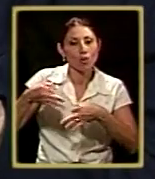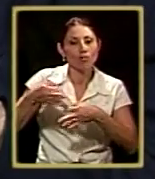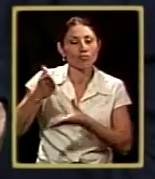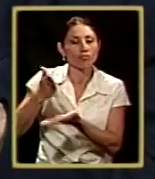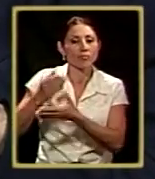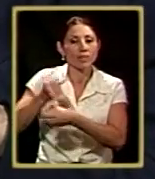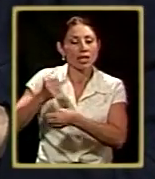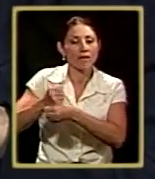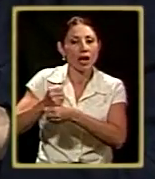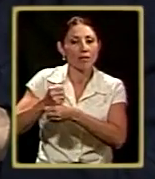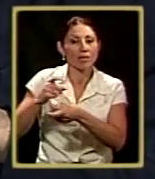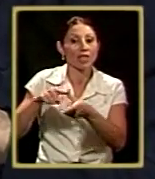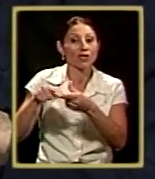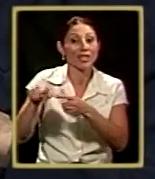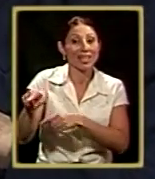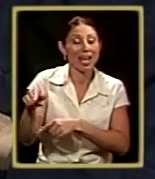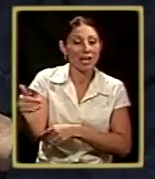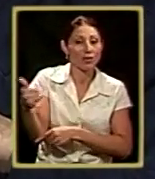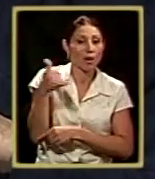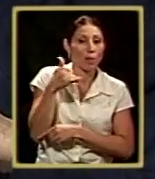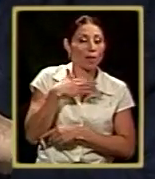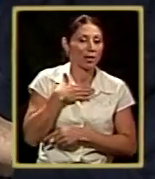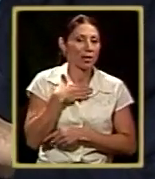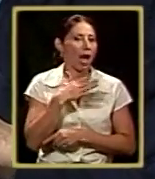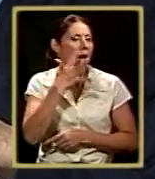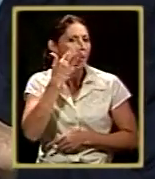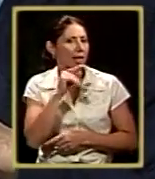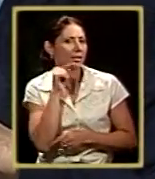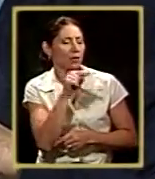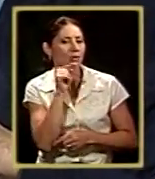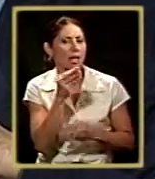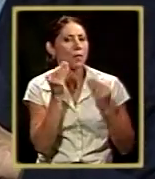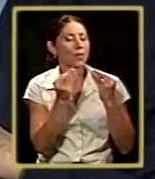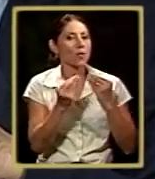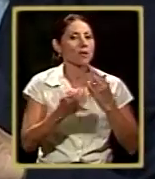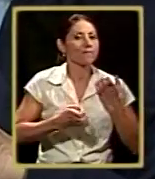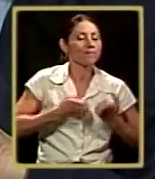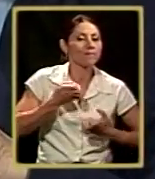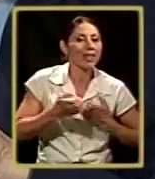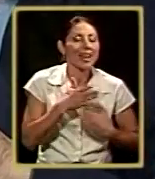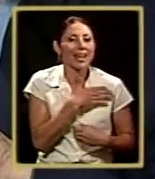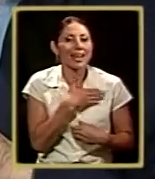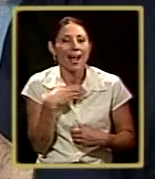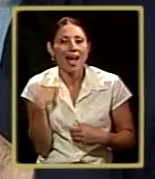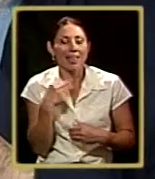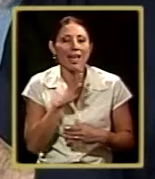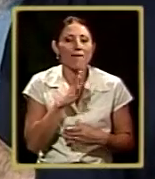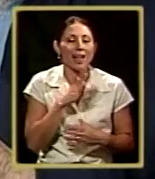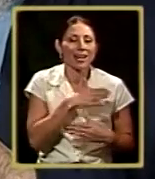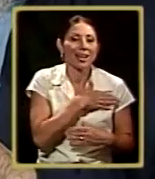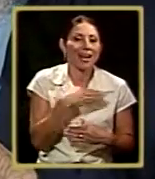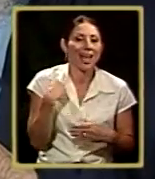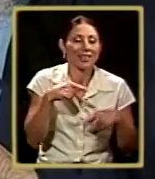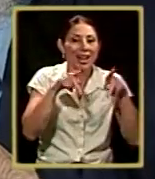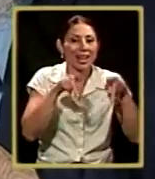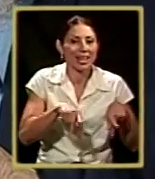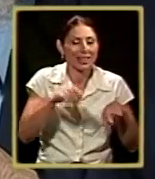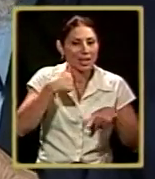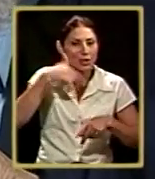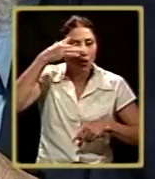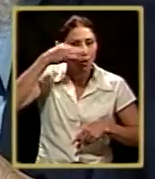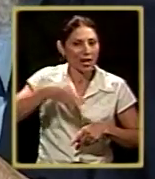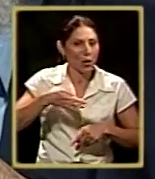me llamó, me dijo, mira, me parece que como vos sos muy extrovertida y te encanta el hablar y te encanta la gente, yo creo que esto te